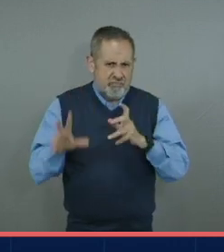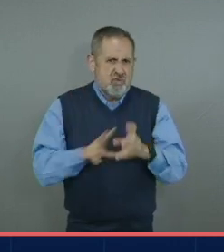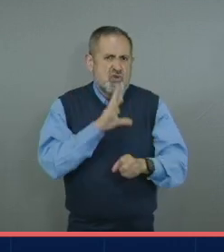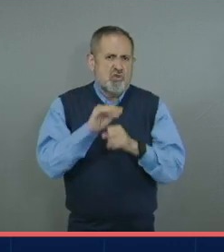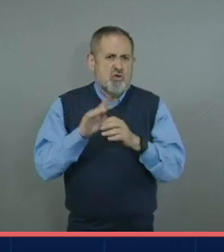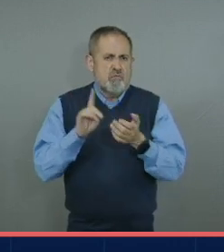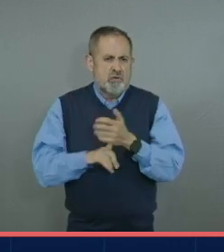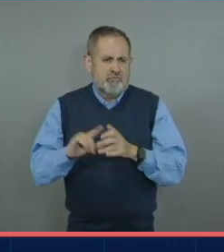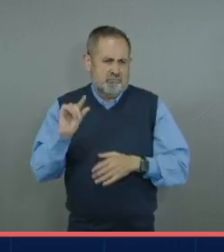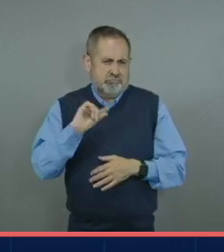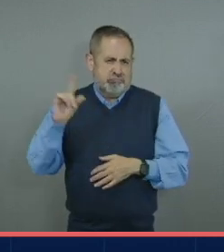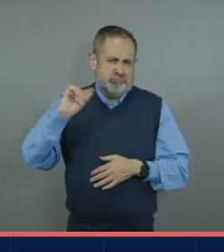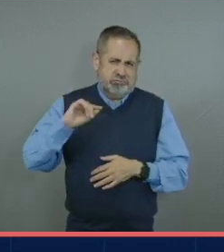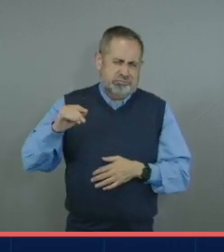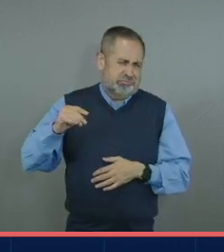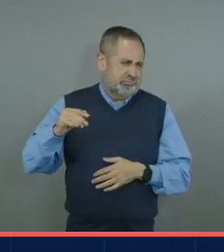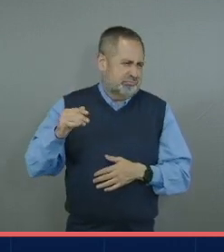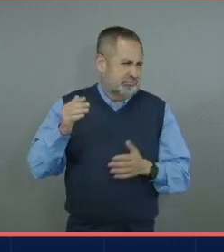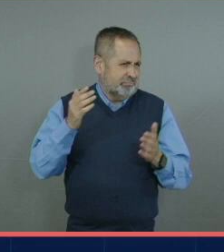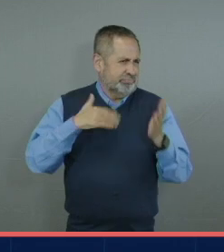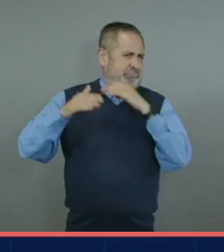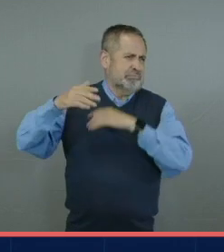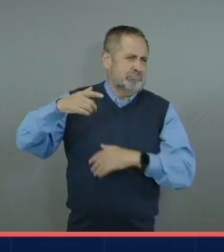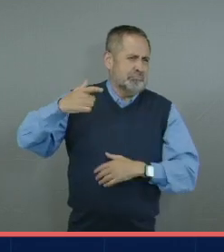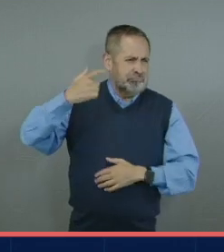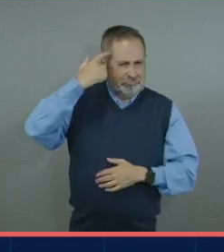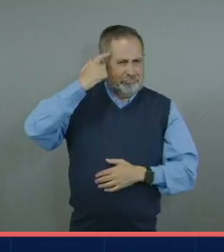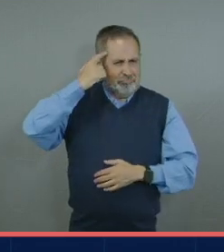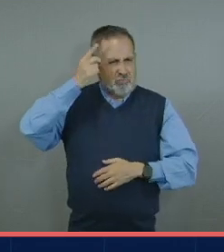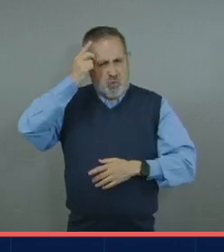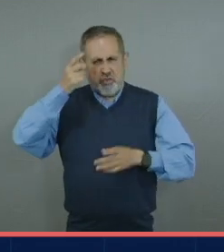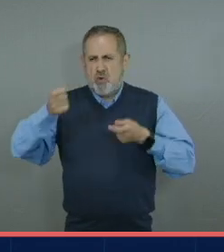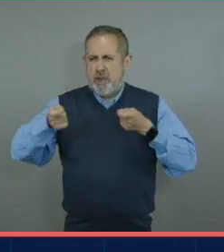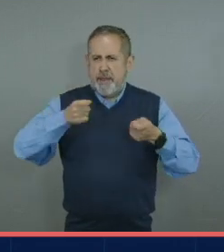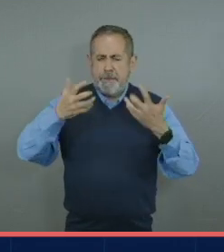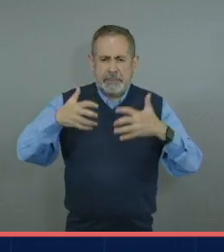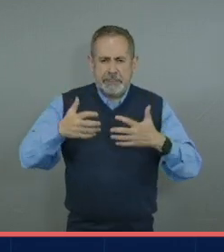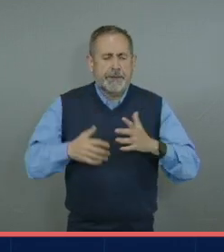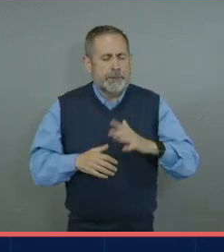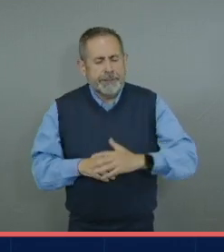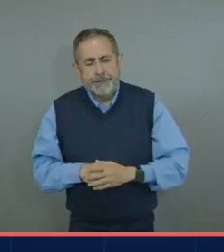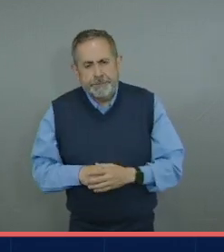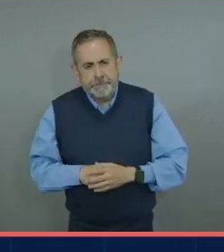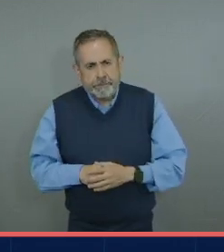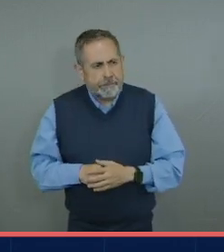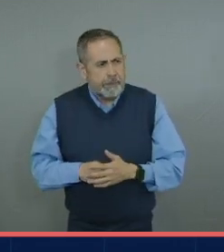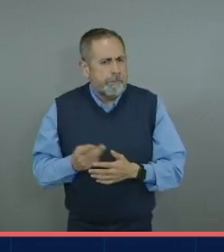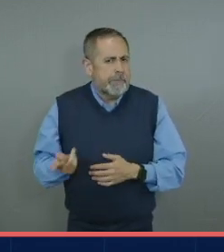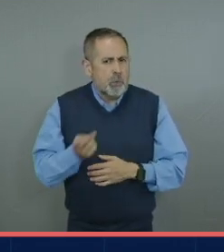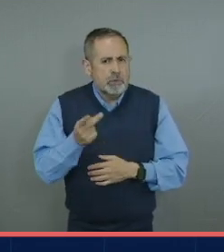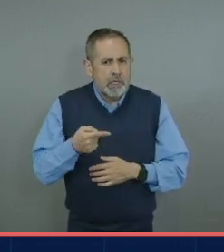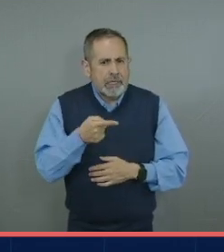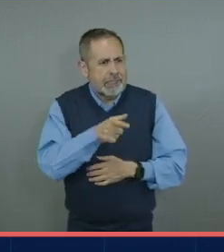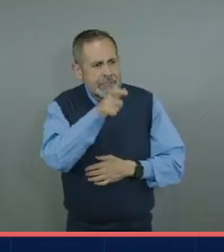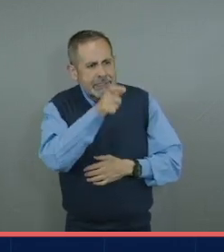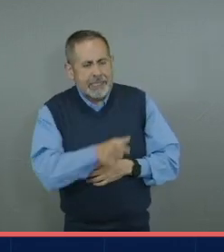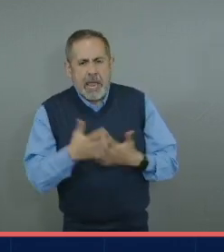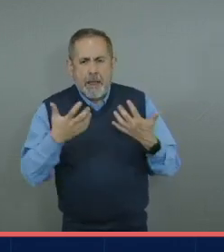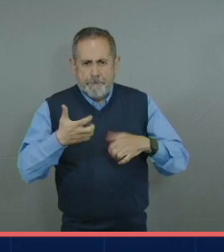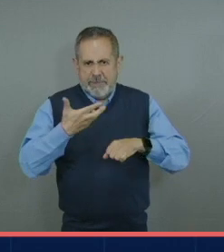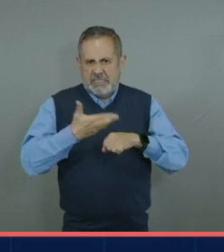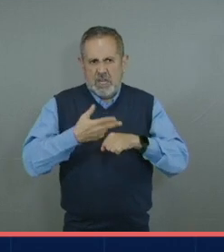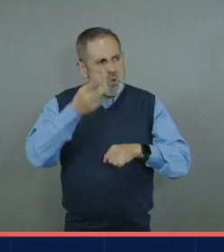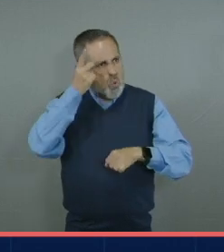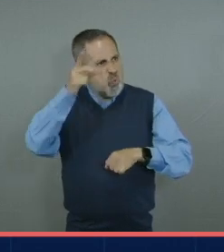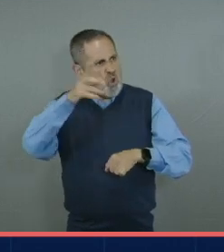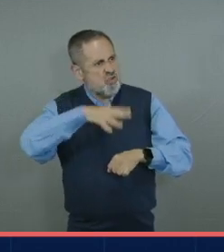como grandes empresarios. Pero la gran pregunta aquí es, ¿cómo se comporta un empresario?